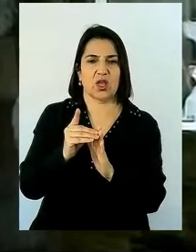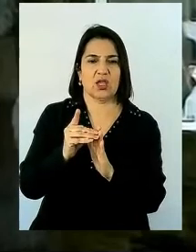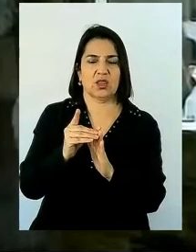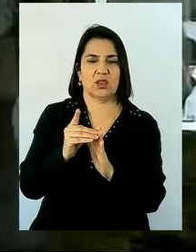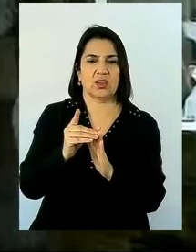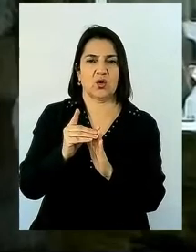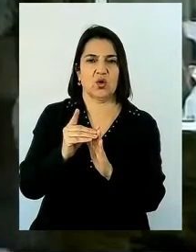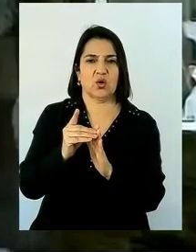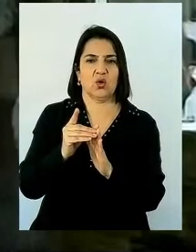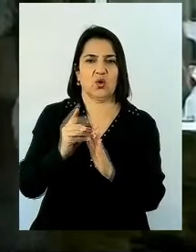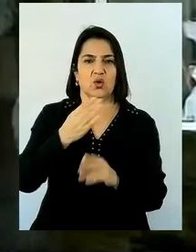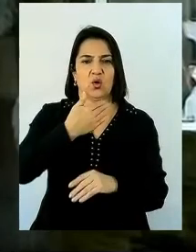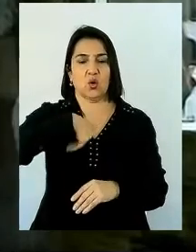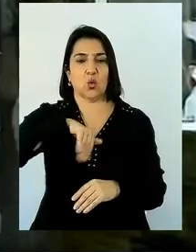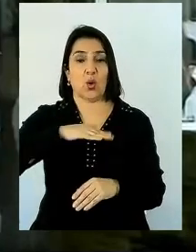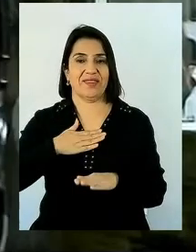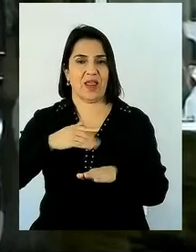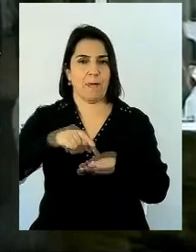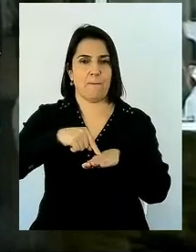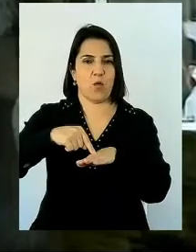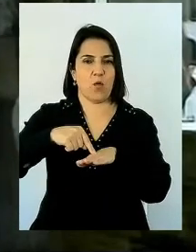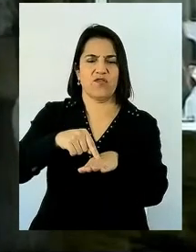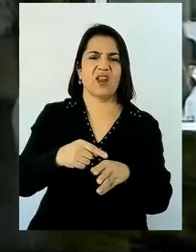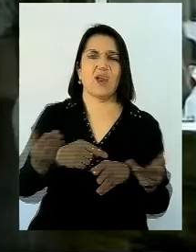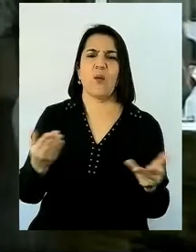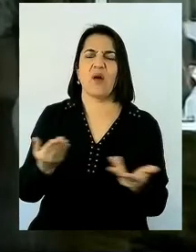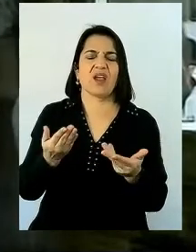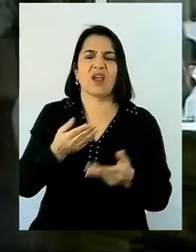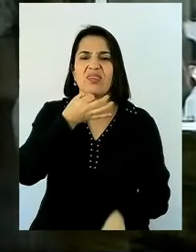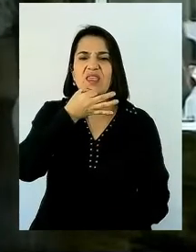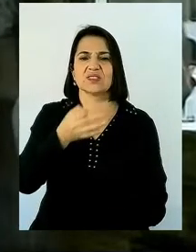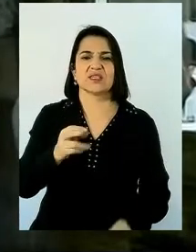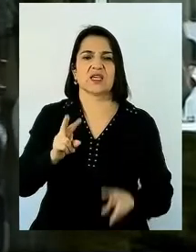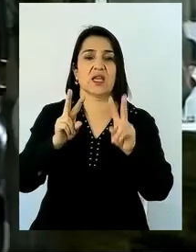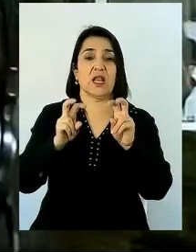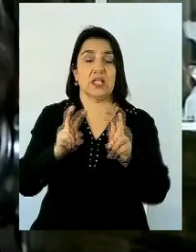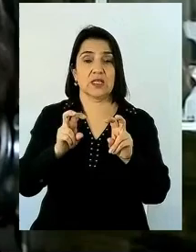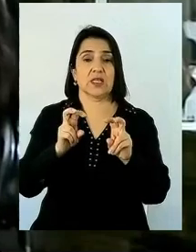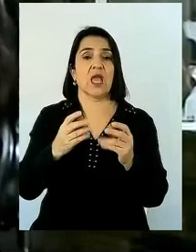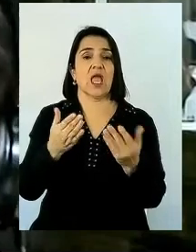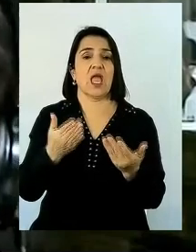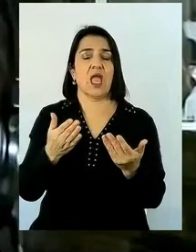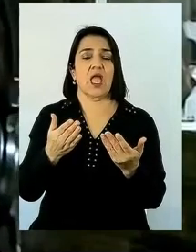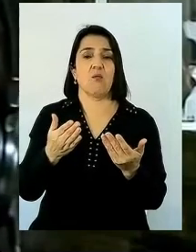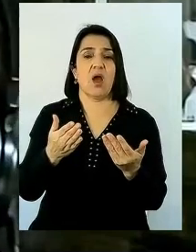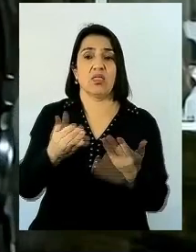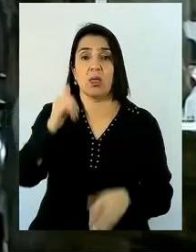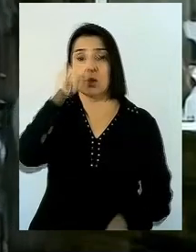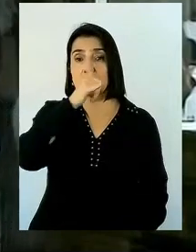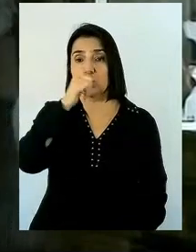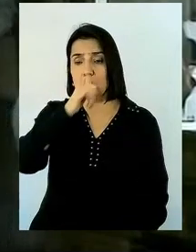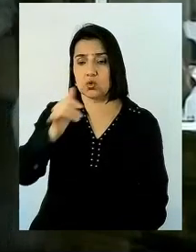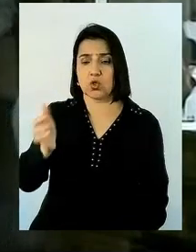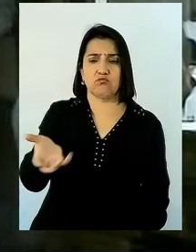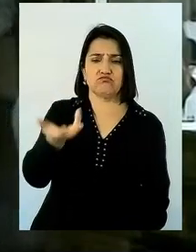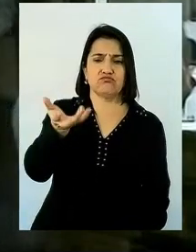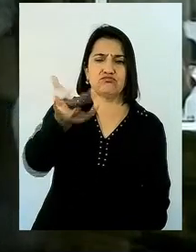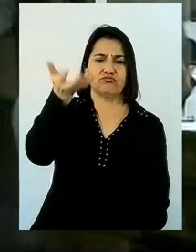nuestra movilidad. ¿Y para qué decir los temas de emisiones, de contaminación, donde el espectro más contaminante está